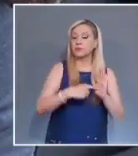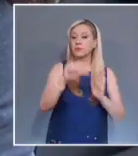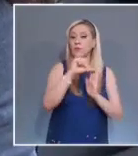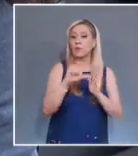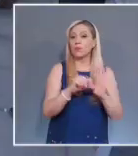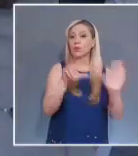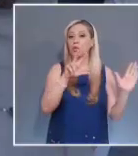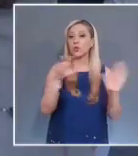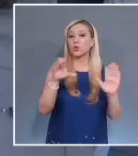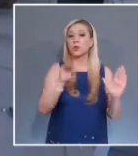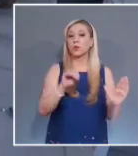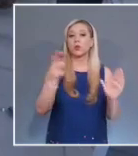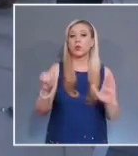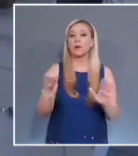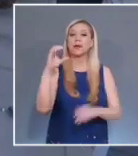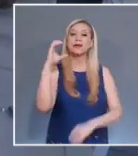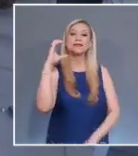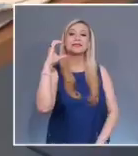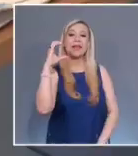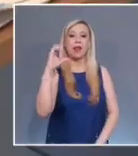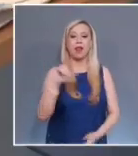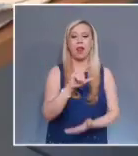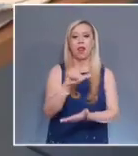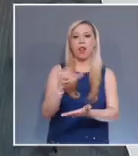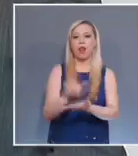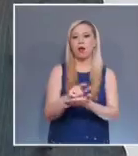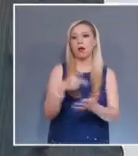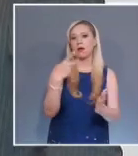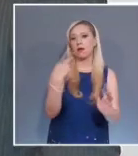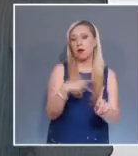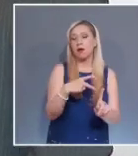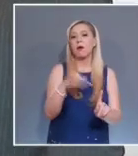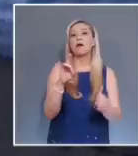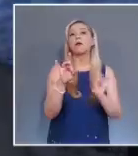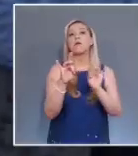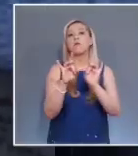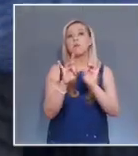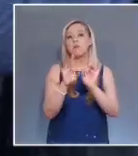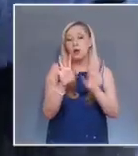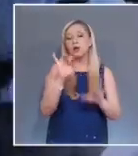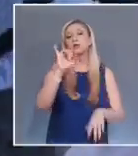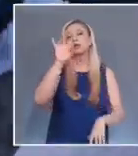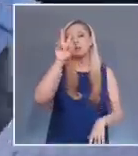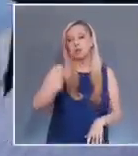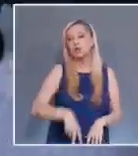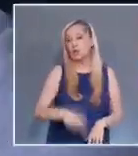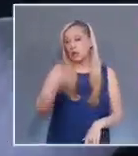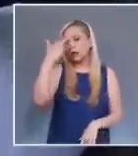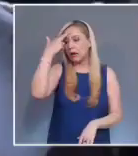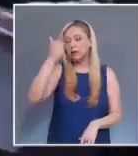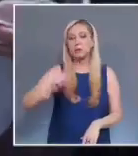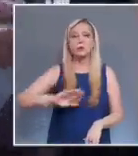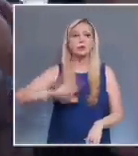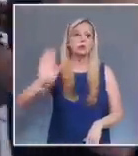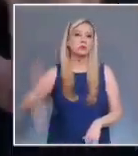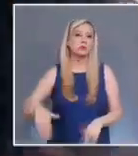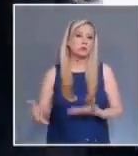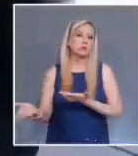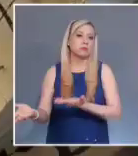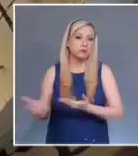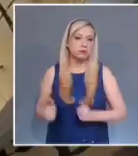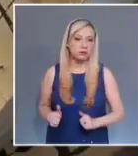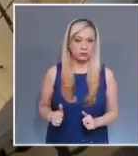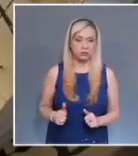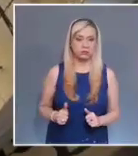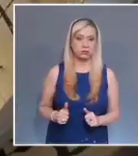899C de la ley en la materia cuando sean acordes con la naturaleza de la acción, por lo que, en el caso en